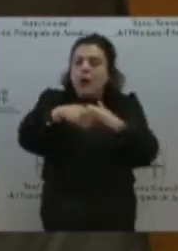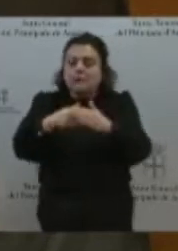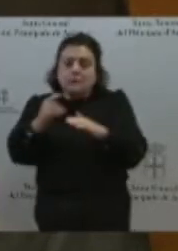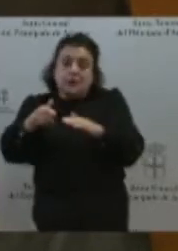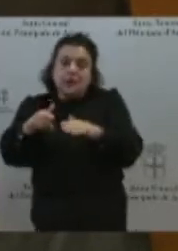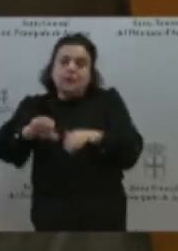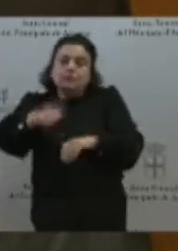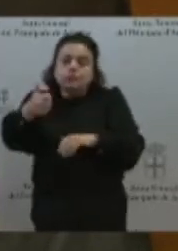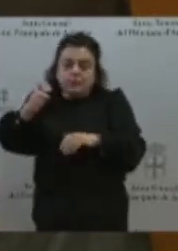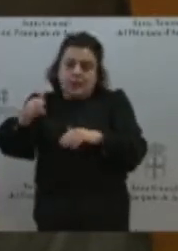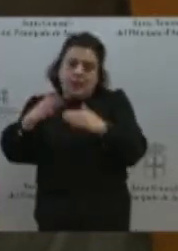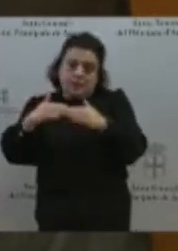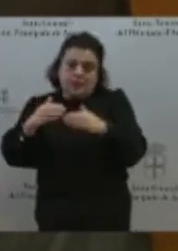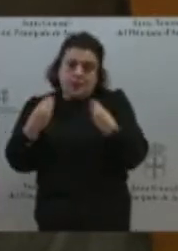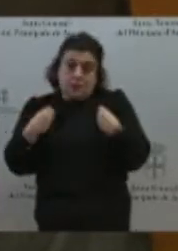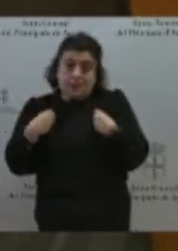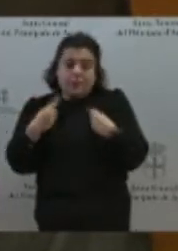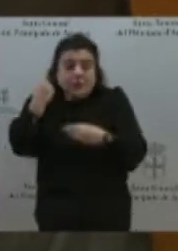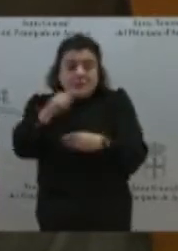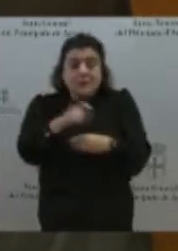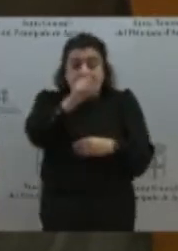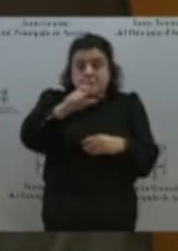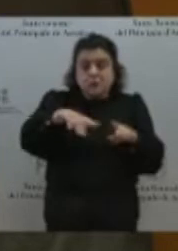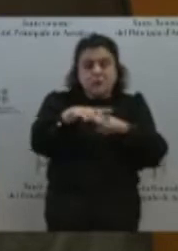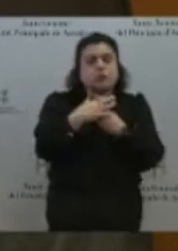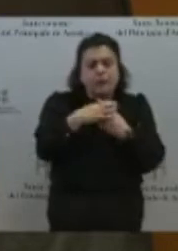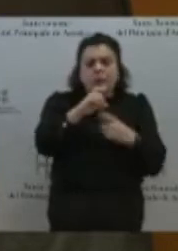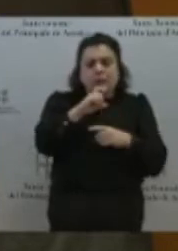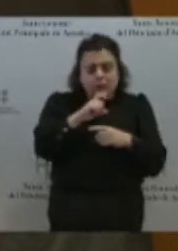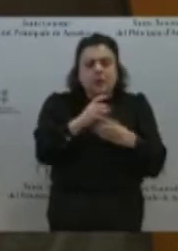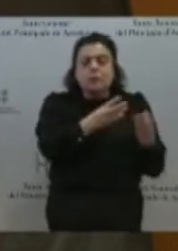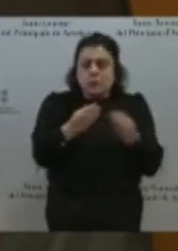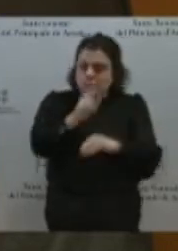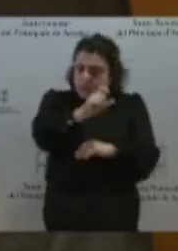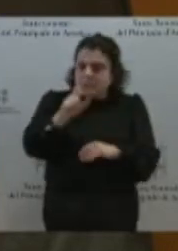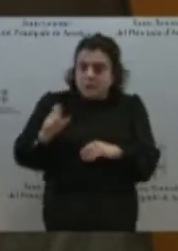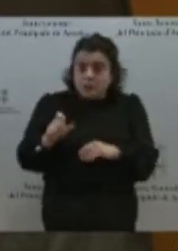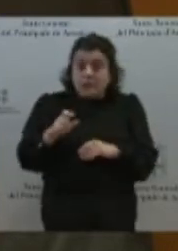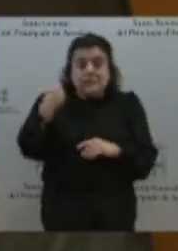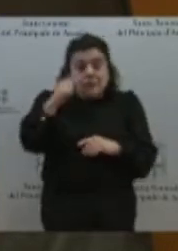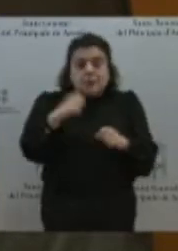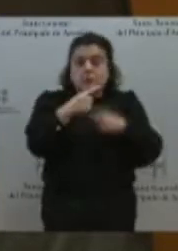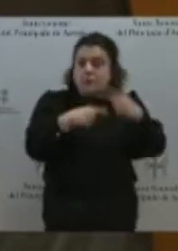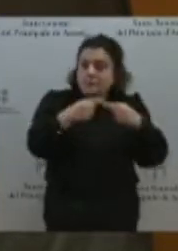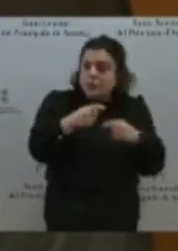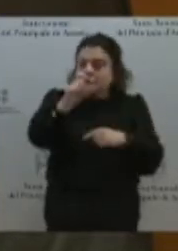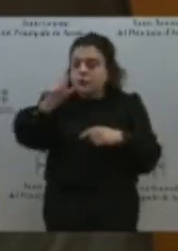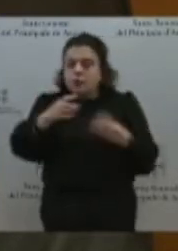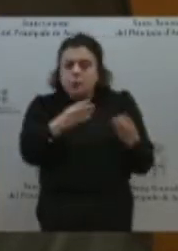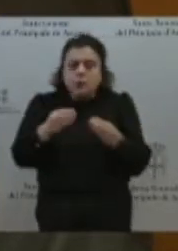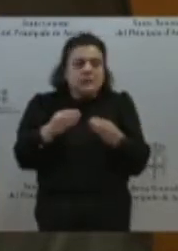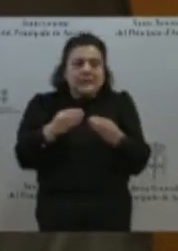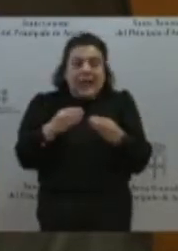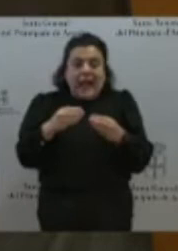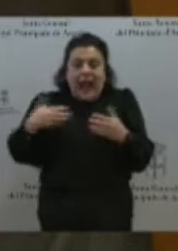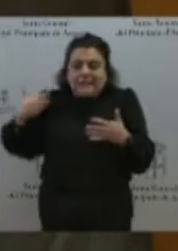mal. Éramos plenamente conscientes de que habría muchas personas, muchas familias que jamás habrían creído que iban a necesitar recurrir al sistema de solidaridad